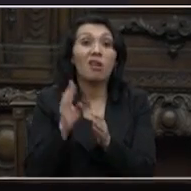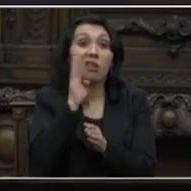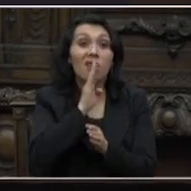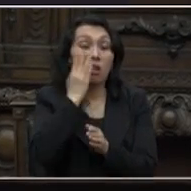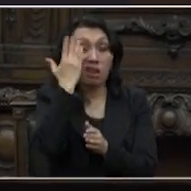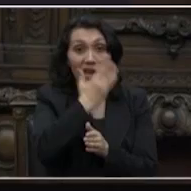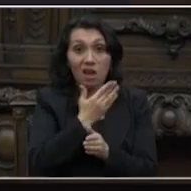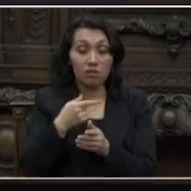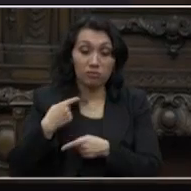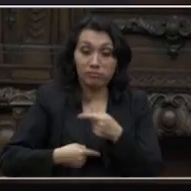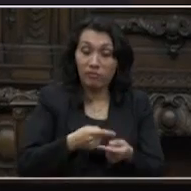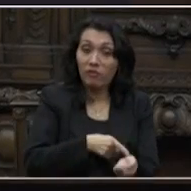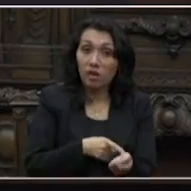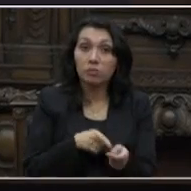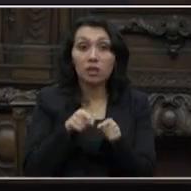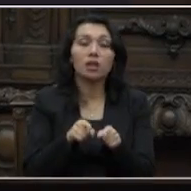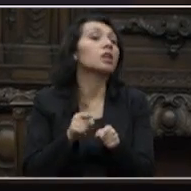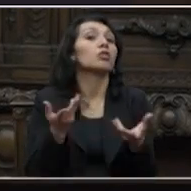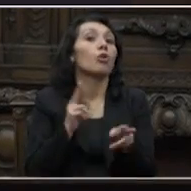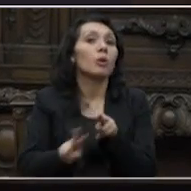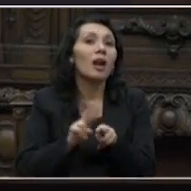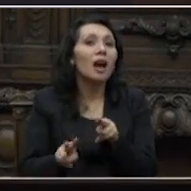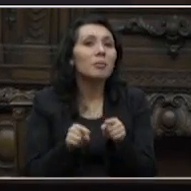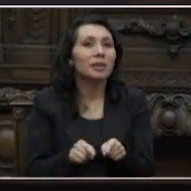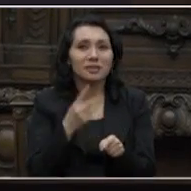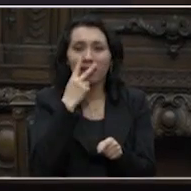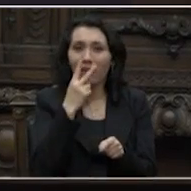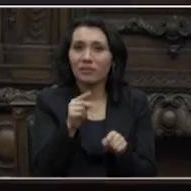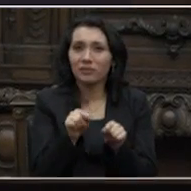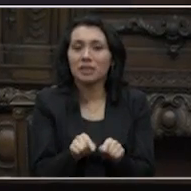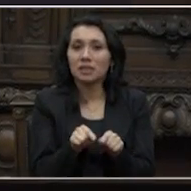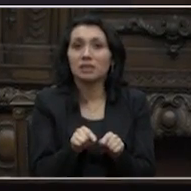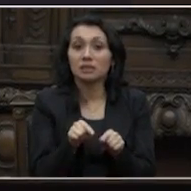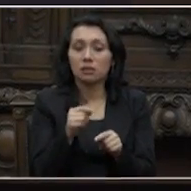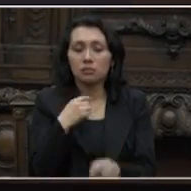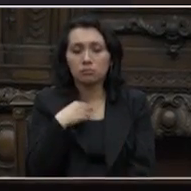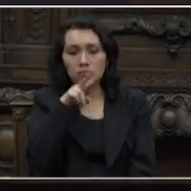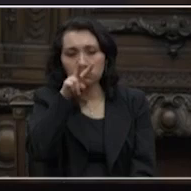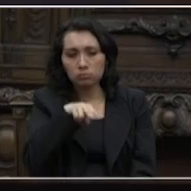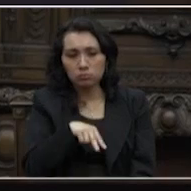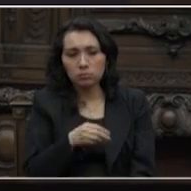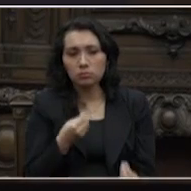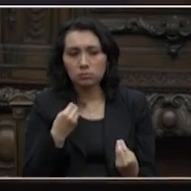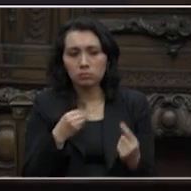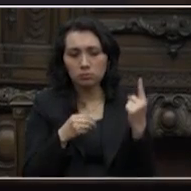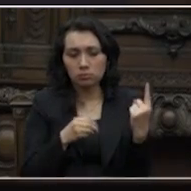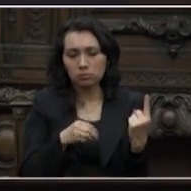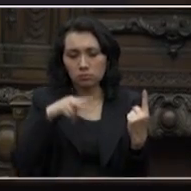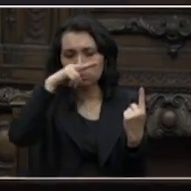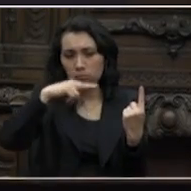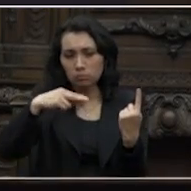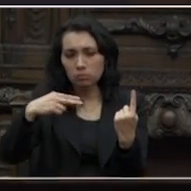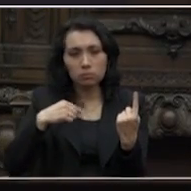afrodescendiente. Y entonces la reparación ahí, desde el punto de vista de esta lectura del sujeto, que para